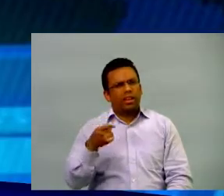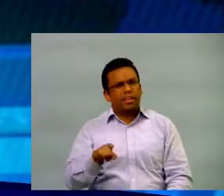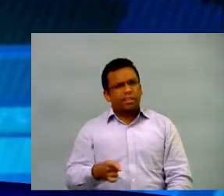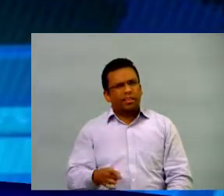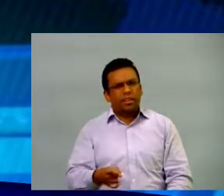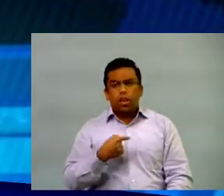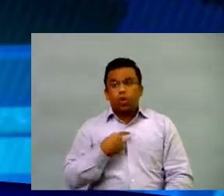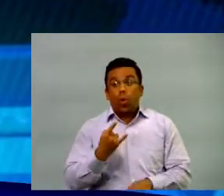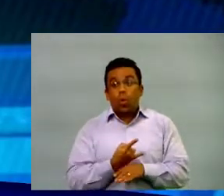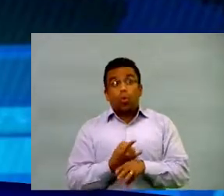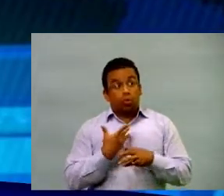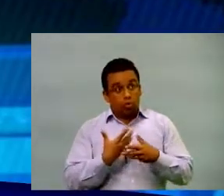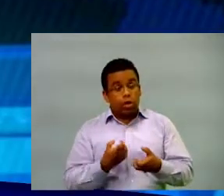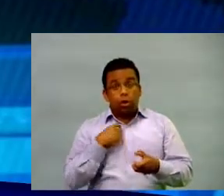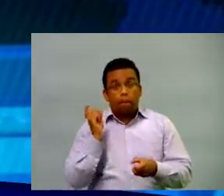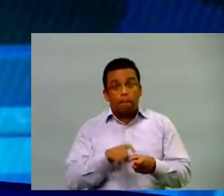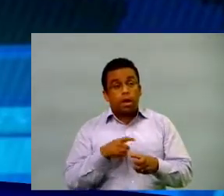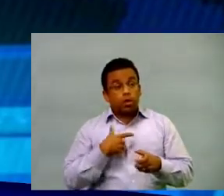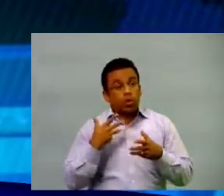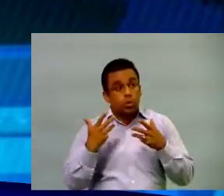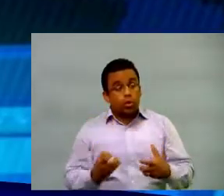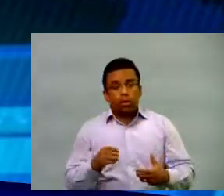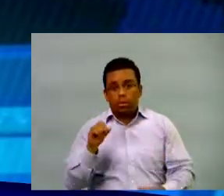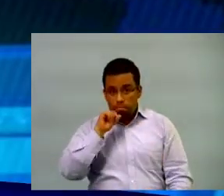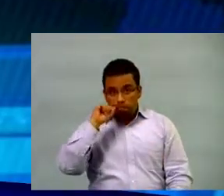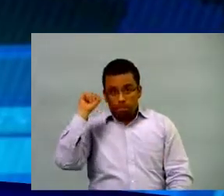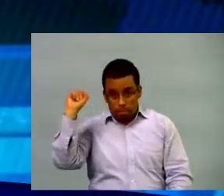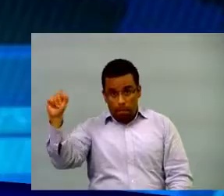quiero acceder a sus herramientas,